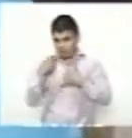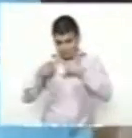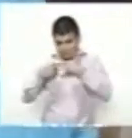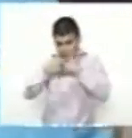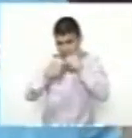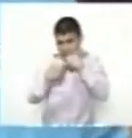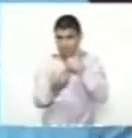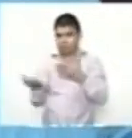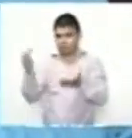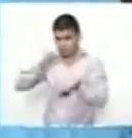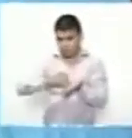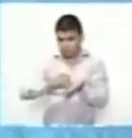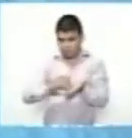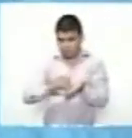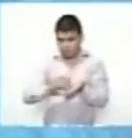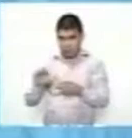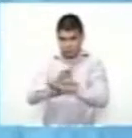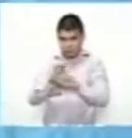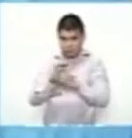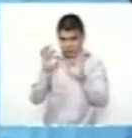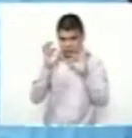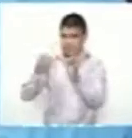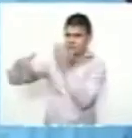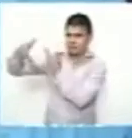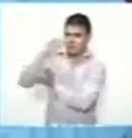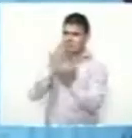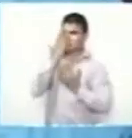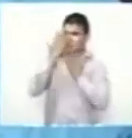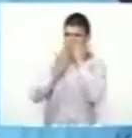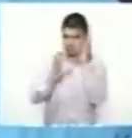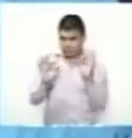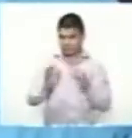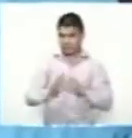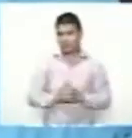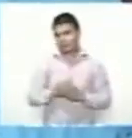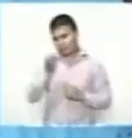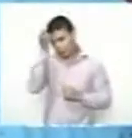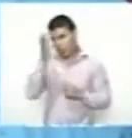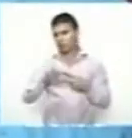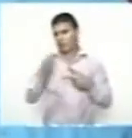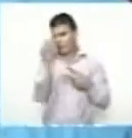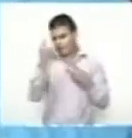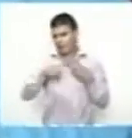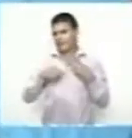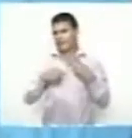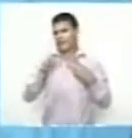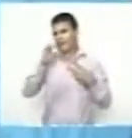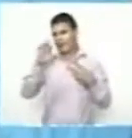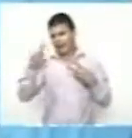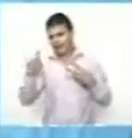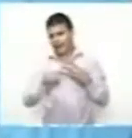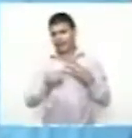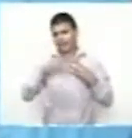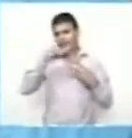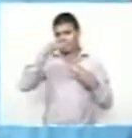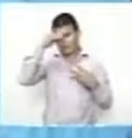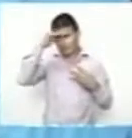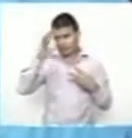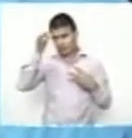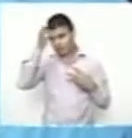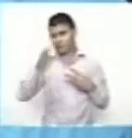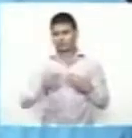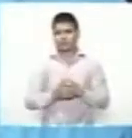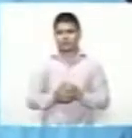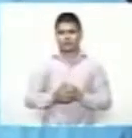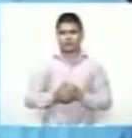creo que sería un ejemplo a tomar para las principales ciudades del país, para Medellín, Cali, Barranquilla. Ya ven, también ellos están en su plan de trabajo, pero esto es